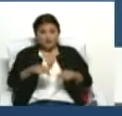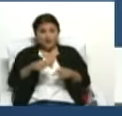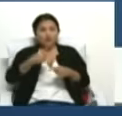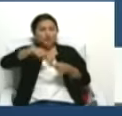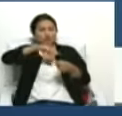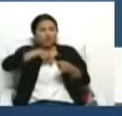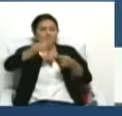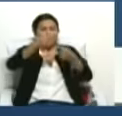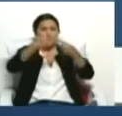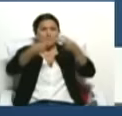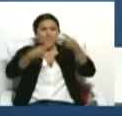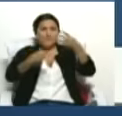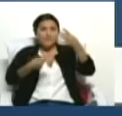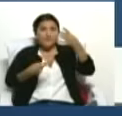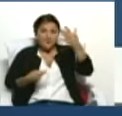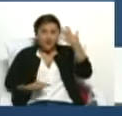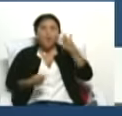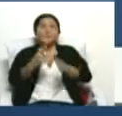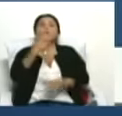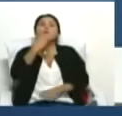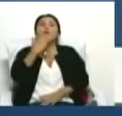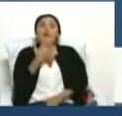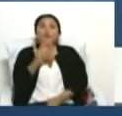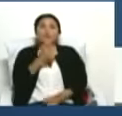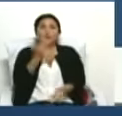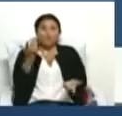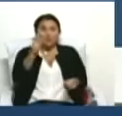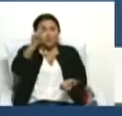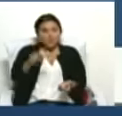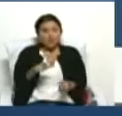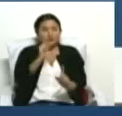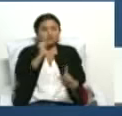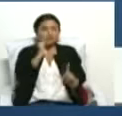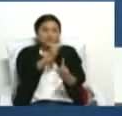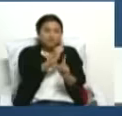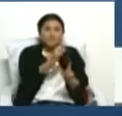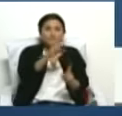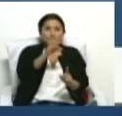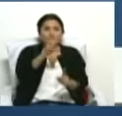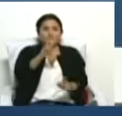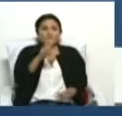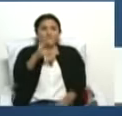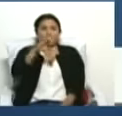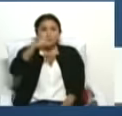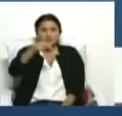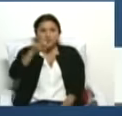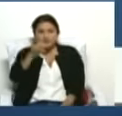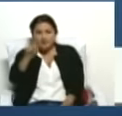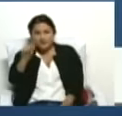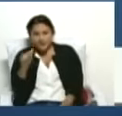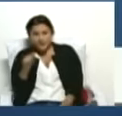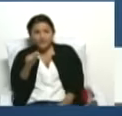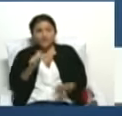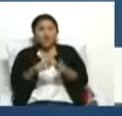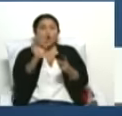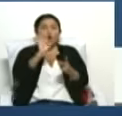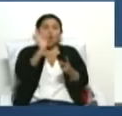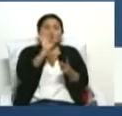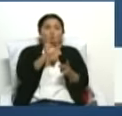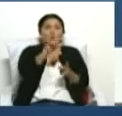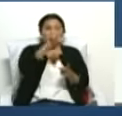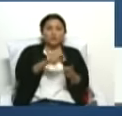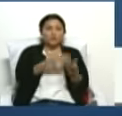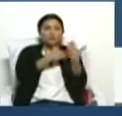enumerado? El caso, por ejemplo, del asesino en La Viñeta, encargado nada más y nada menos de seguridad, de la seguridad